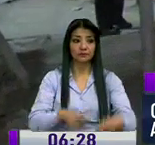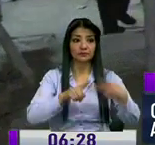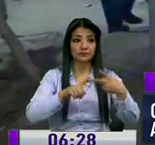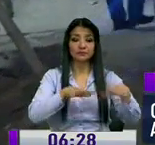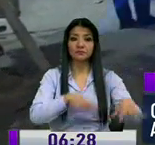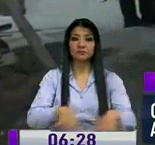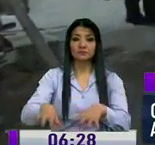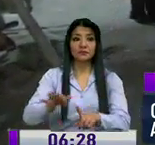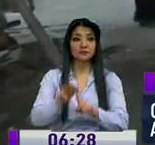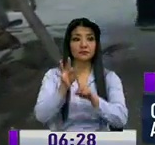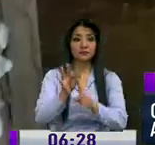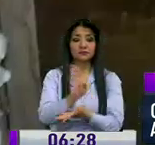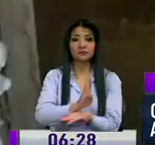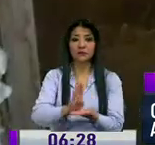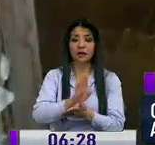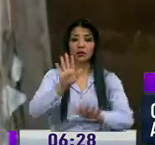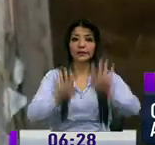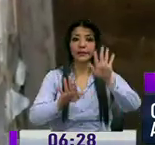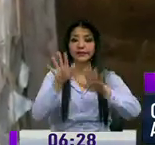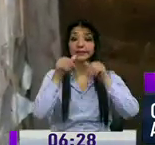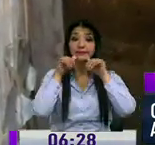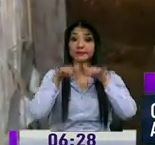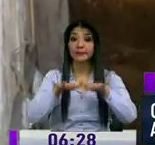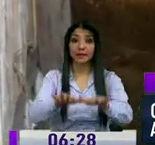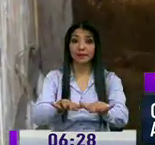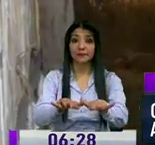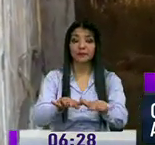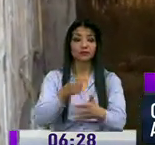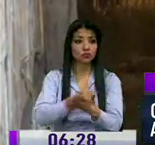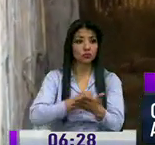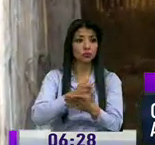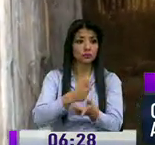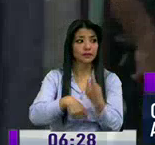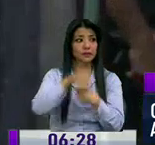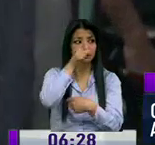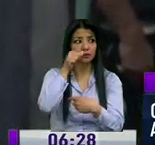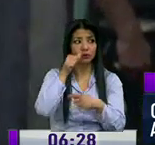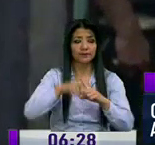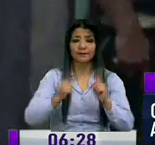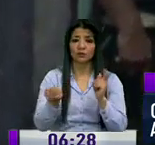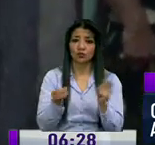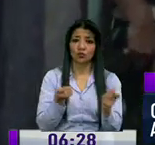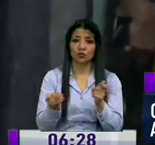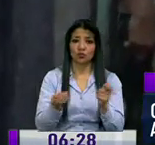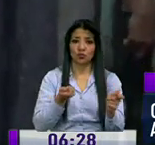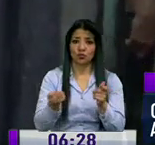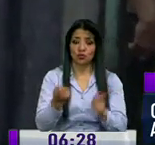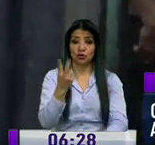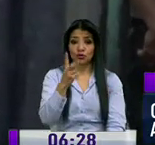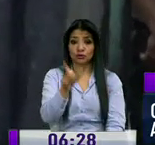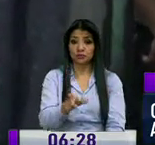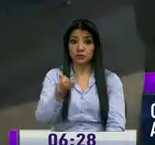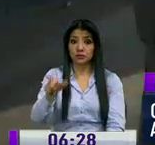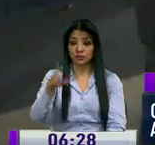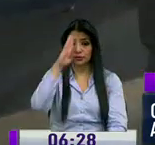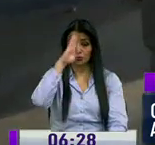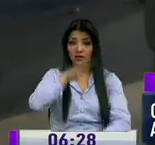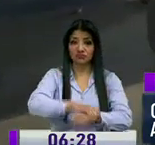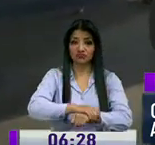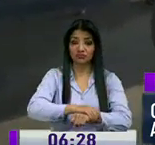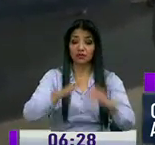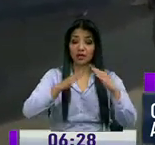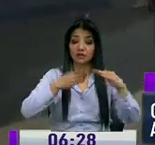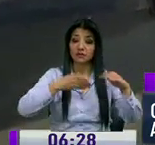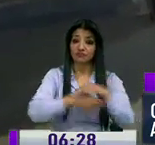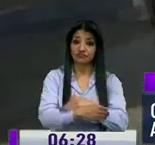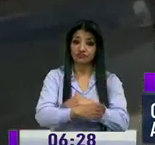en el barrio 15 de septiembre, esto como parte de la lucha contra el microtráfico. La policía detuvo a 2 personas, un inmueble fue allanado,